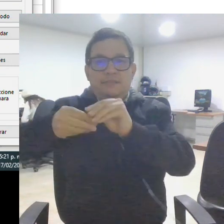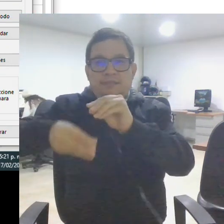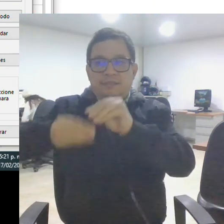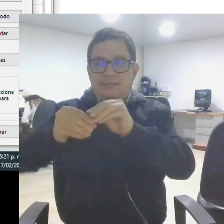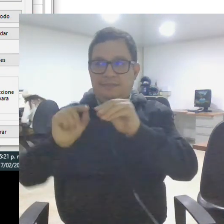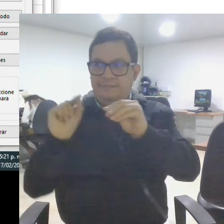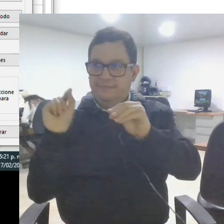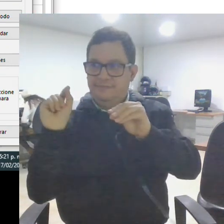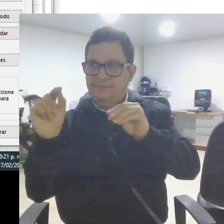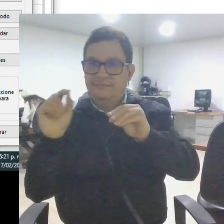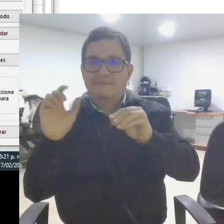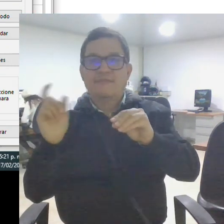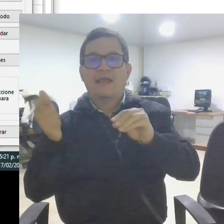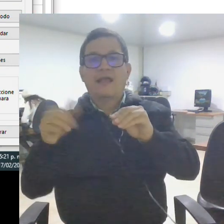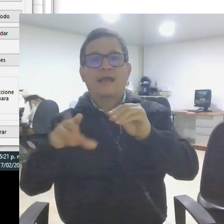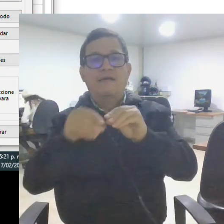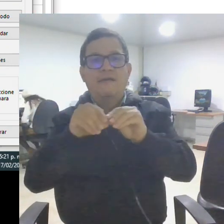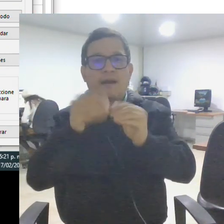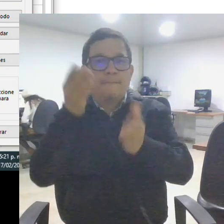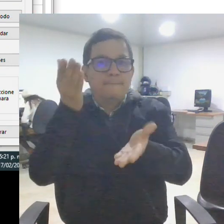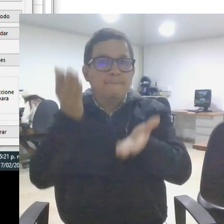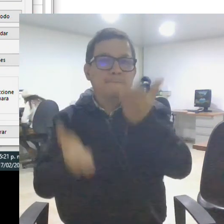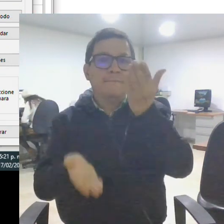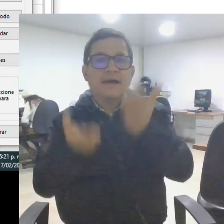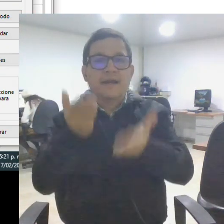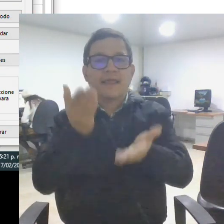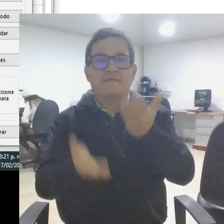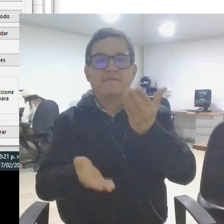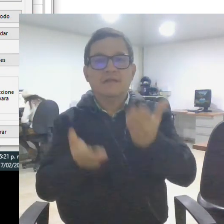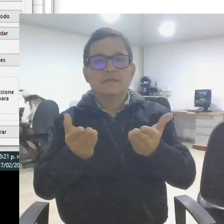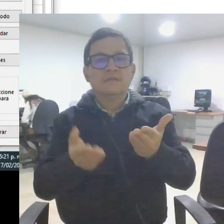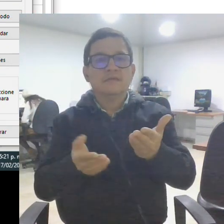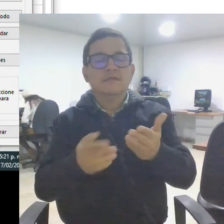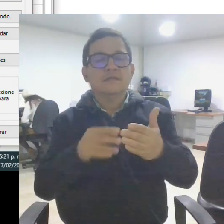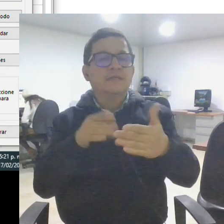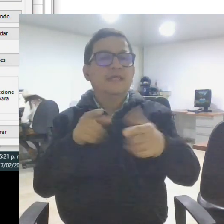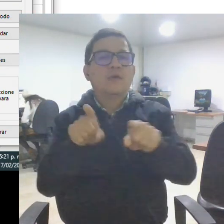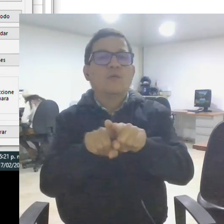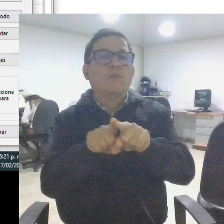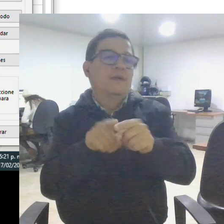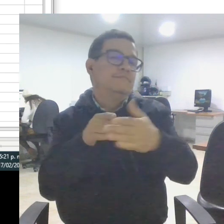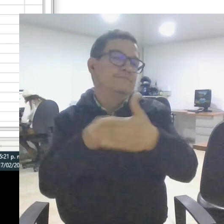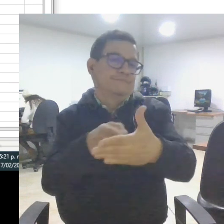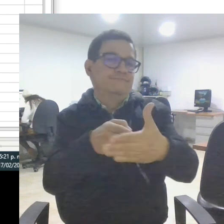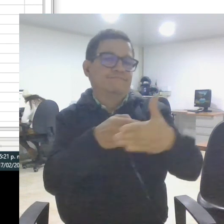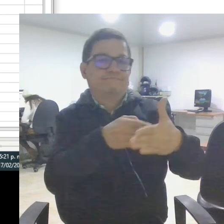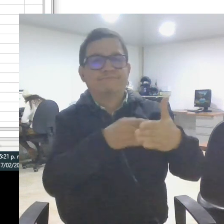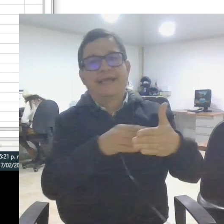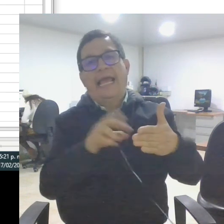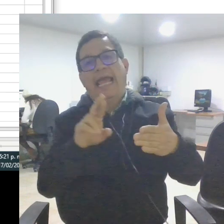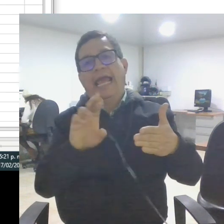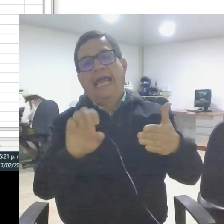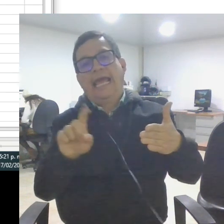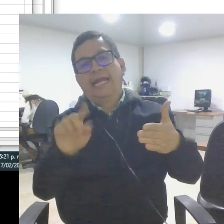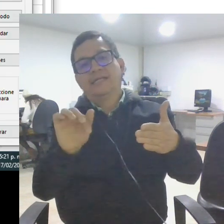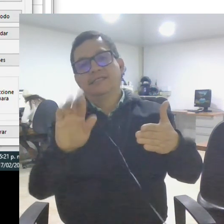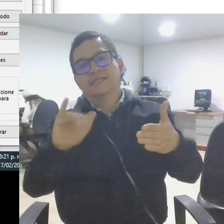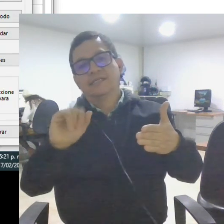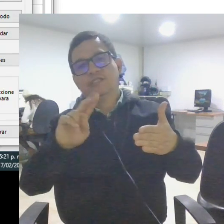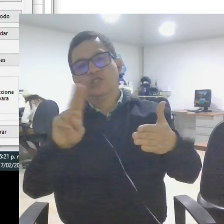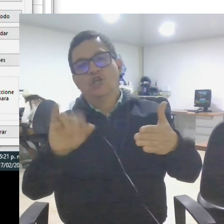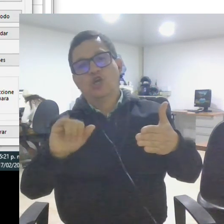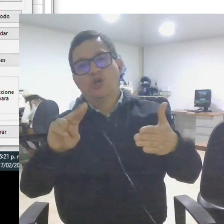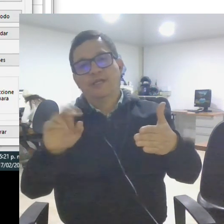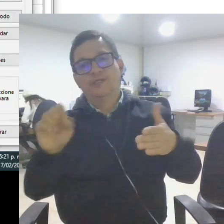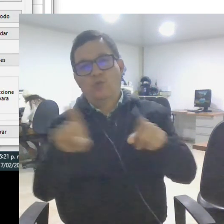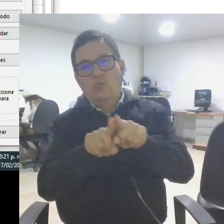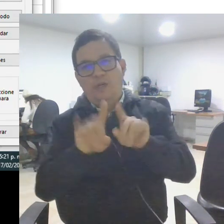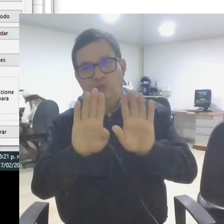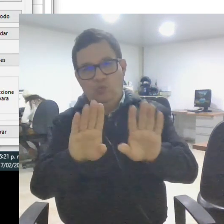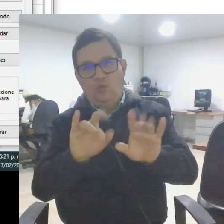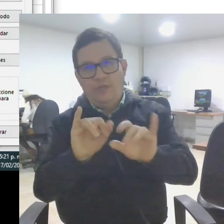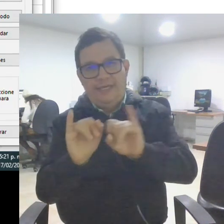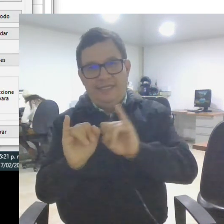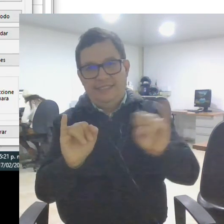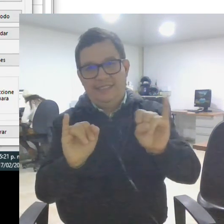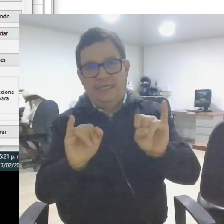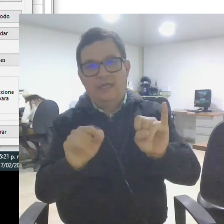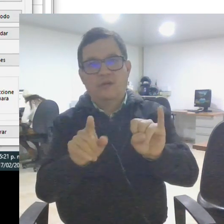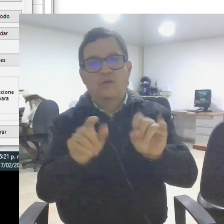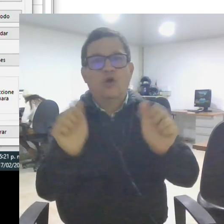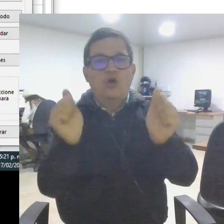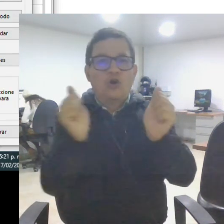las variables, o en este caso las restricciones, que son el lado izquierdo con el lado